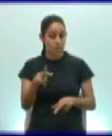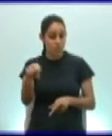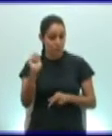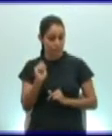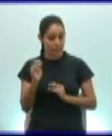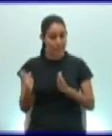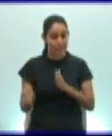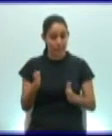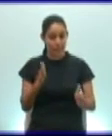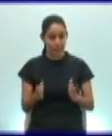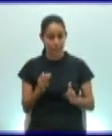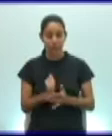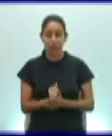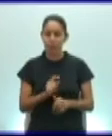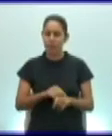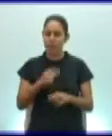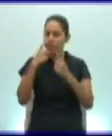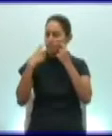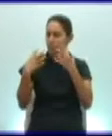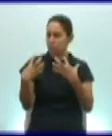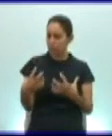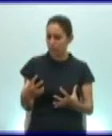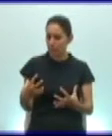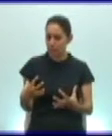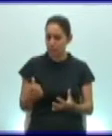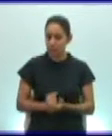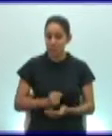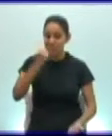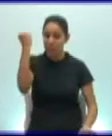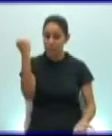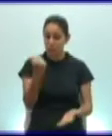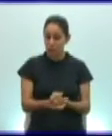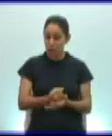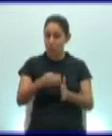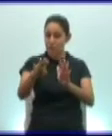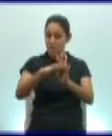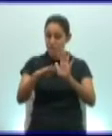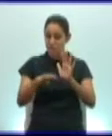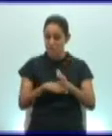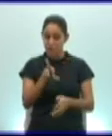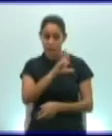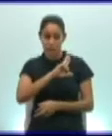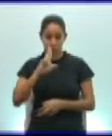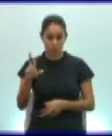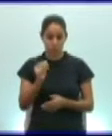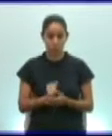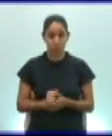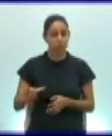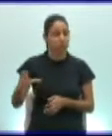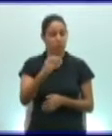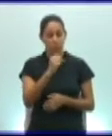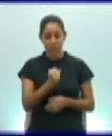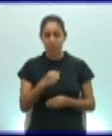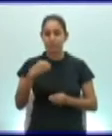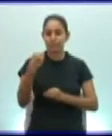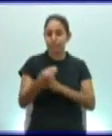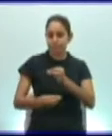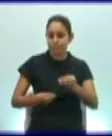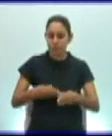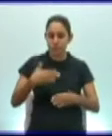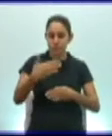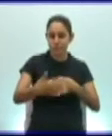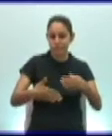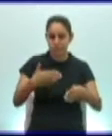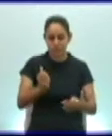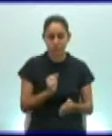los momentos más importantes, se aprobaron las primeras medidas de la revolución y todo eso fue creando un basamento que da la posibilidad entonces de